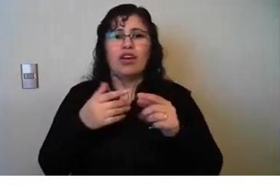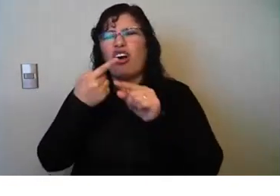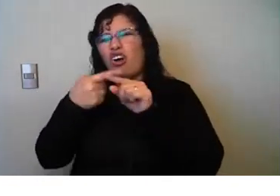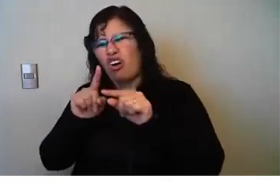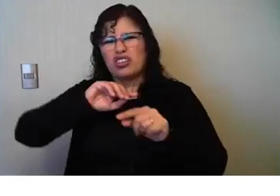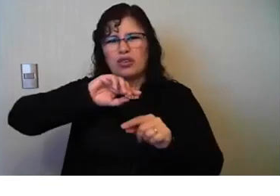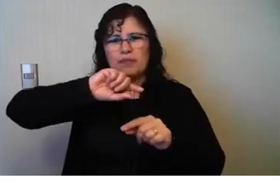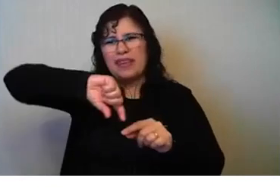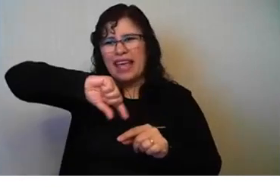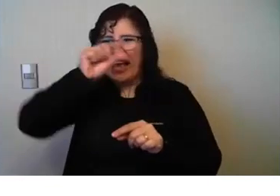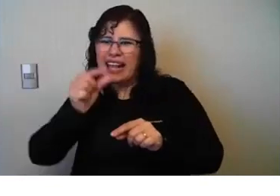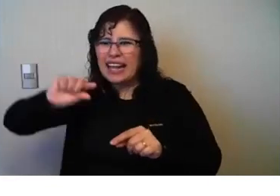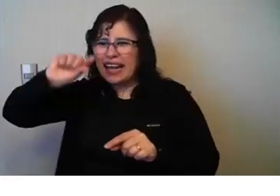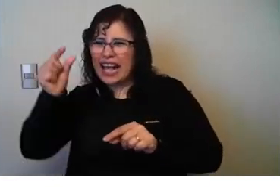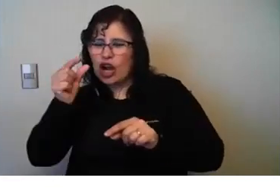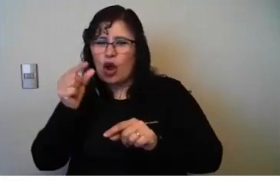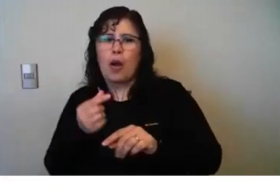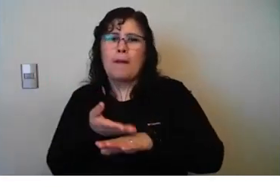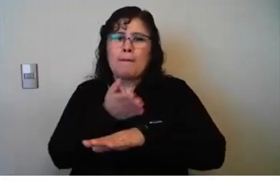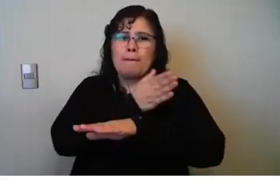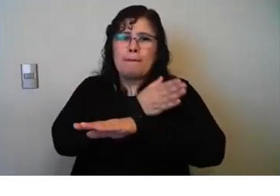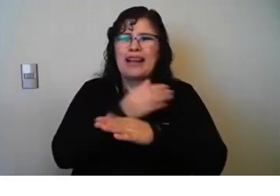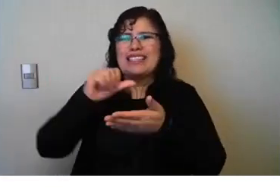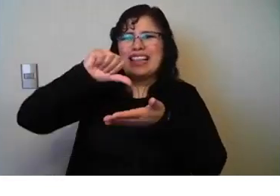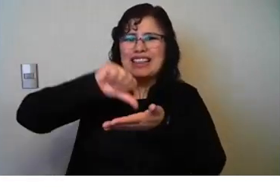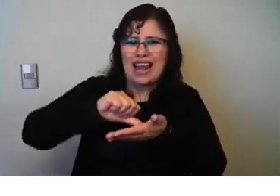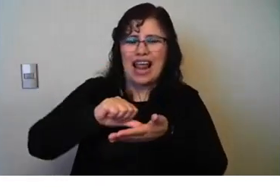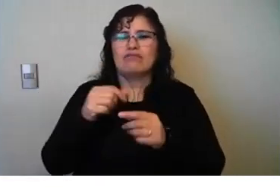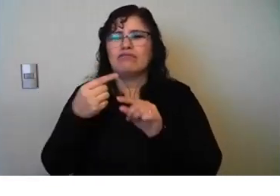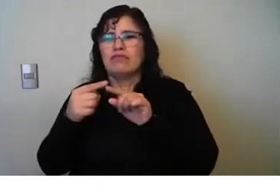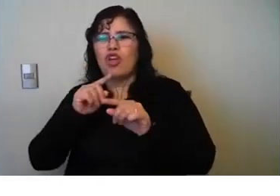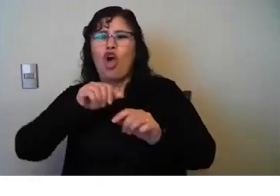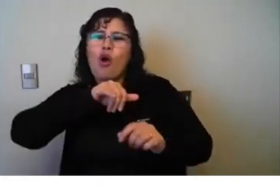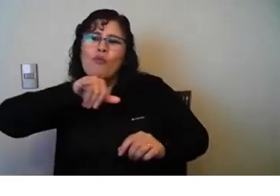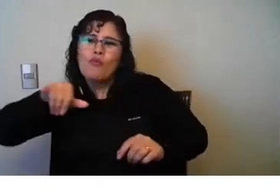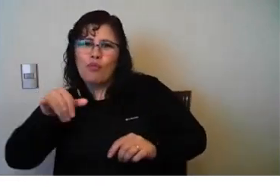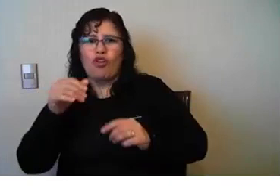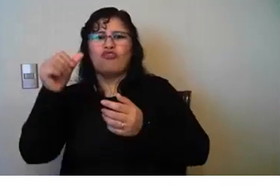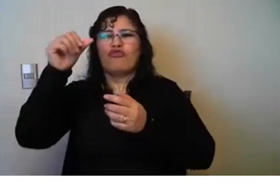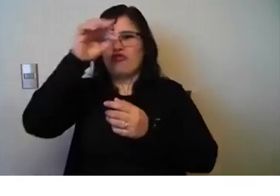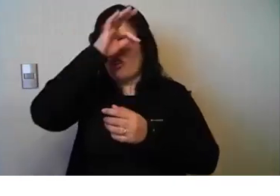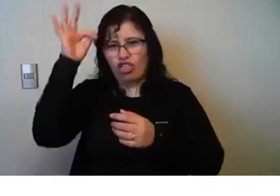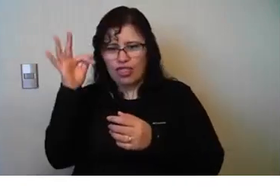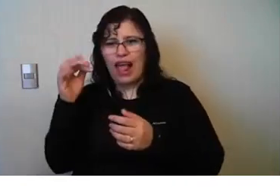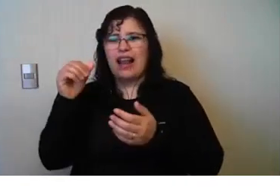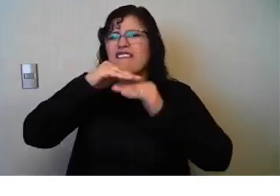frontales superior, medio e inferior, y este alcance en el giro frontal inferior. Y